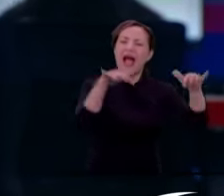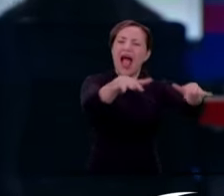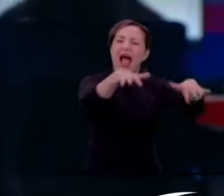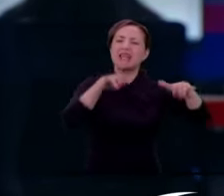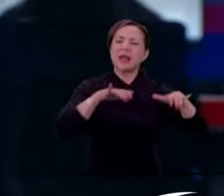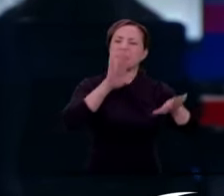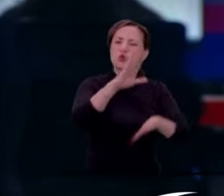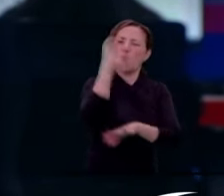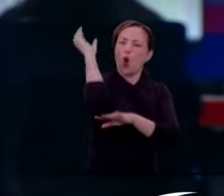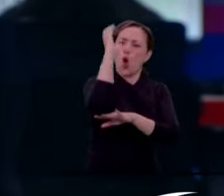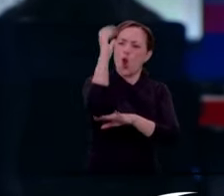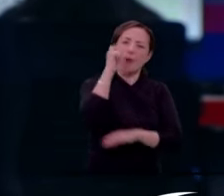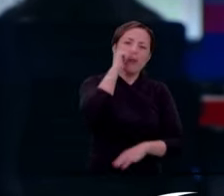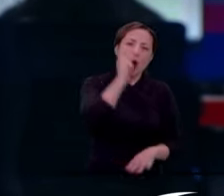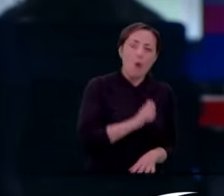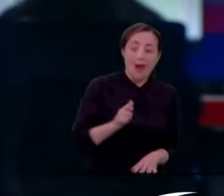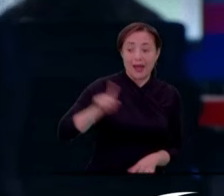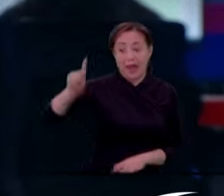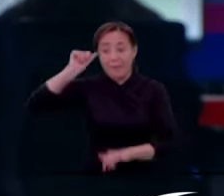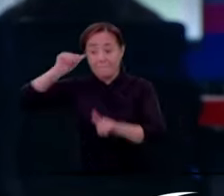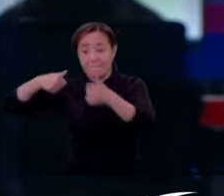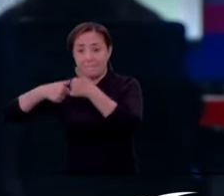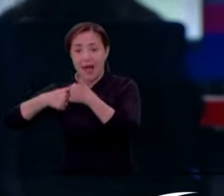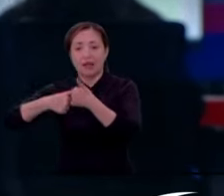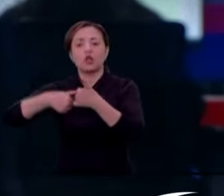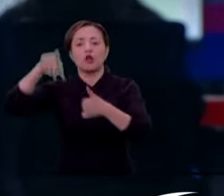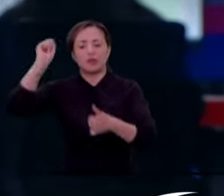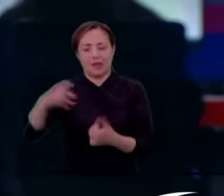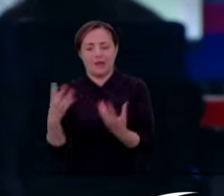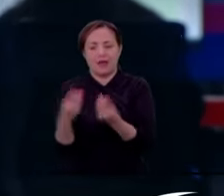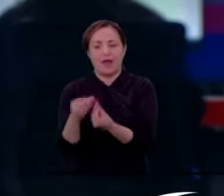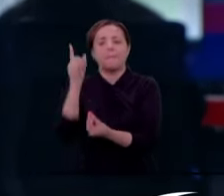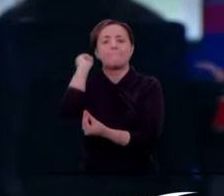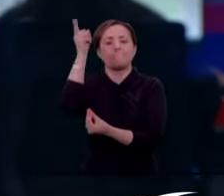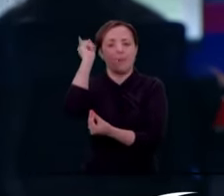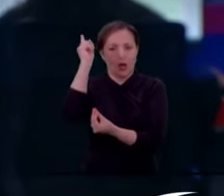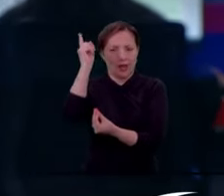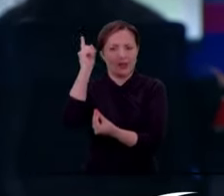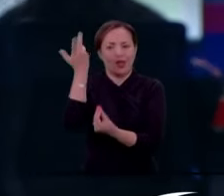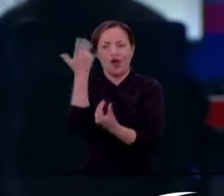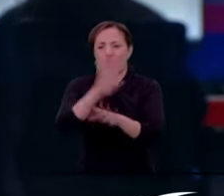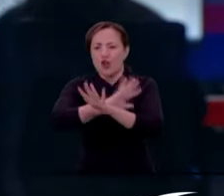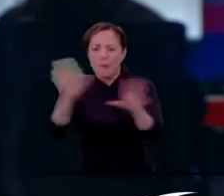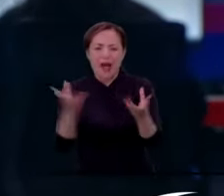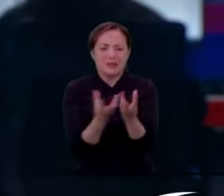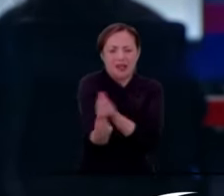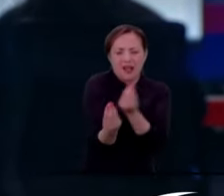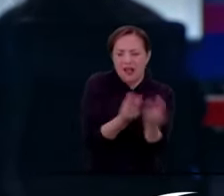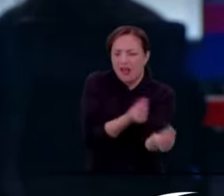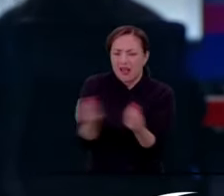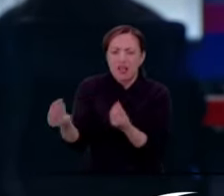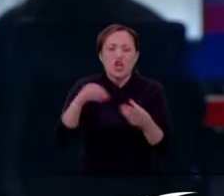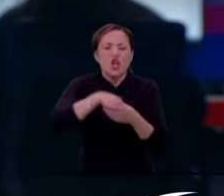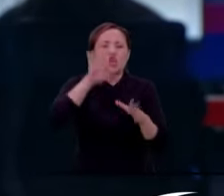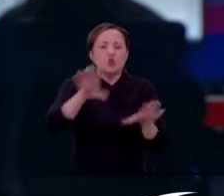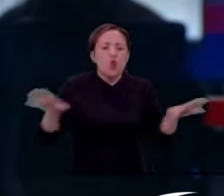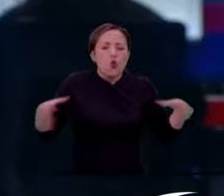que el pacto histórico debe convertirse en partido político y debe terminar las divisiones entre los movimientos